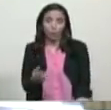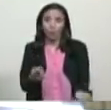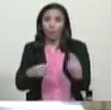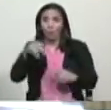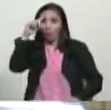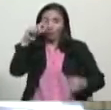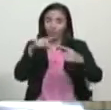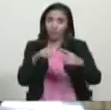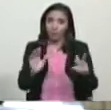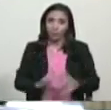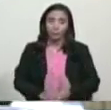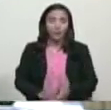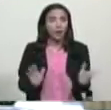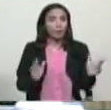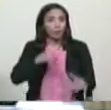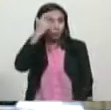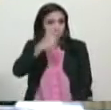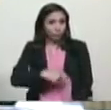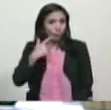ser o no ser,